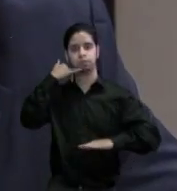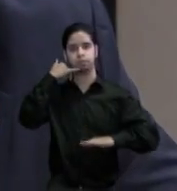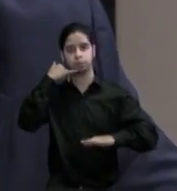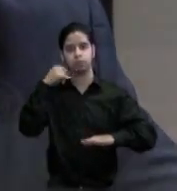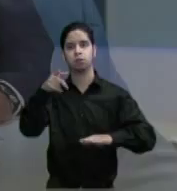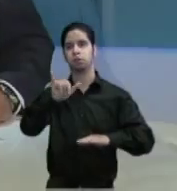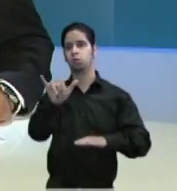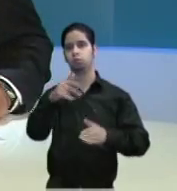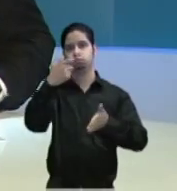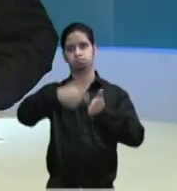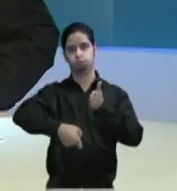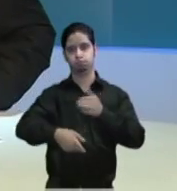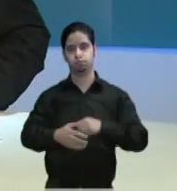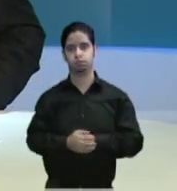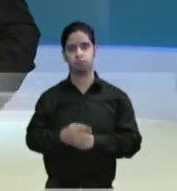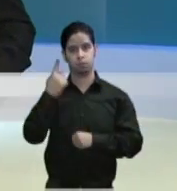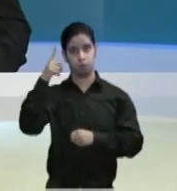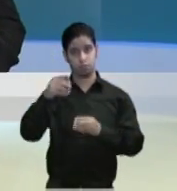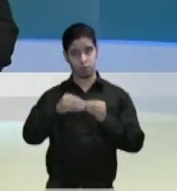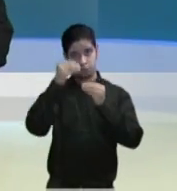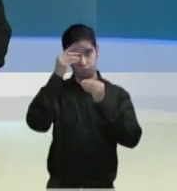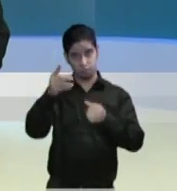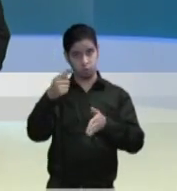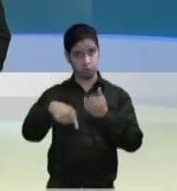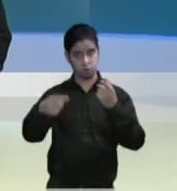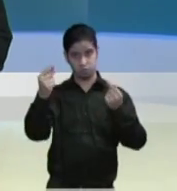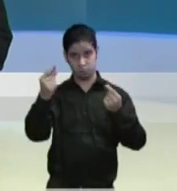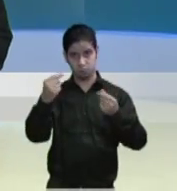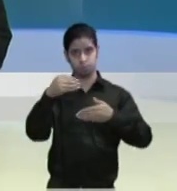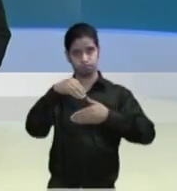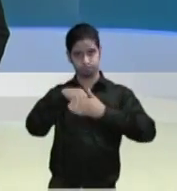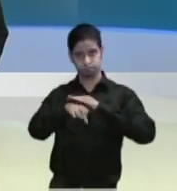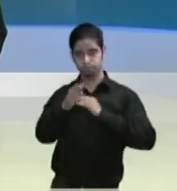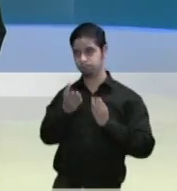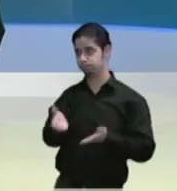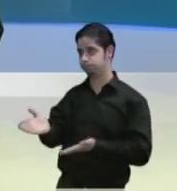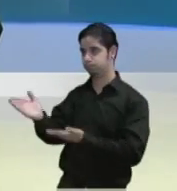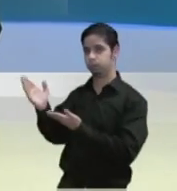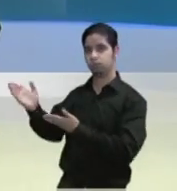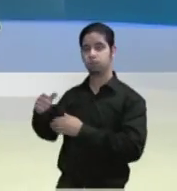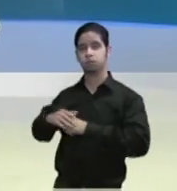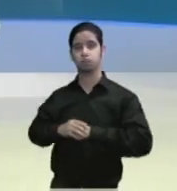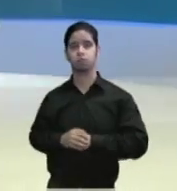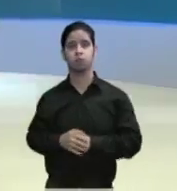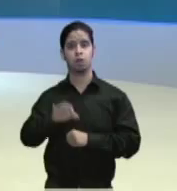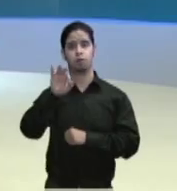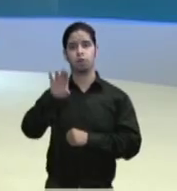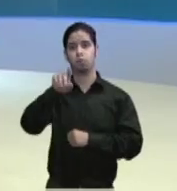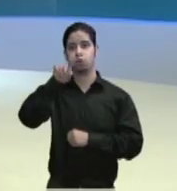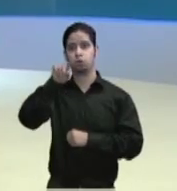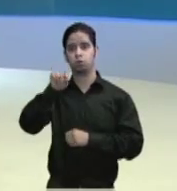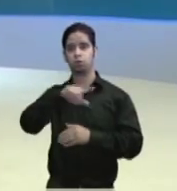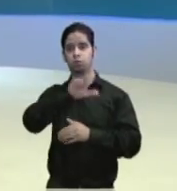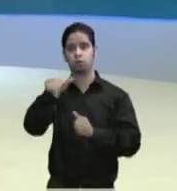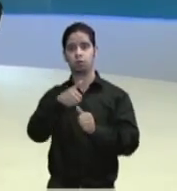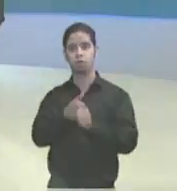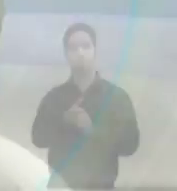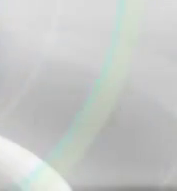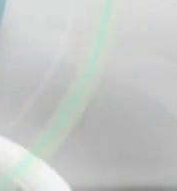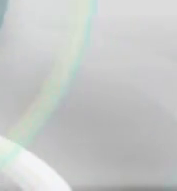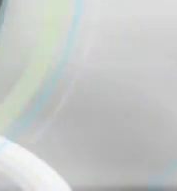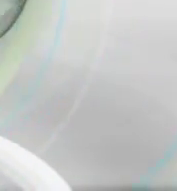celular. Para ver estas y otras noticias, visite nuestra página noticias247.pr y síganos en nuestras redes en Facebook y Twitter.